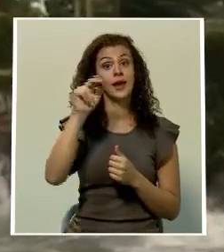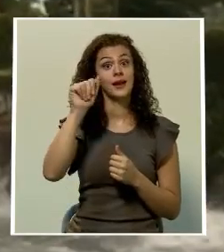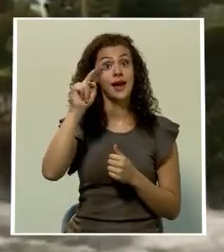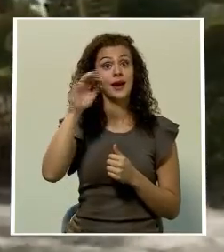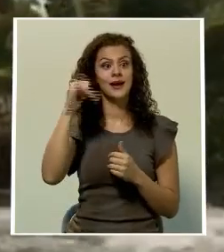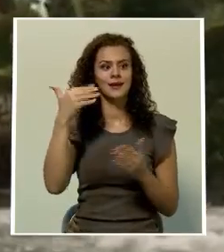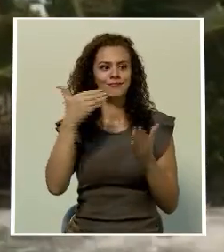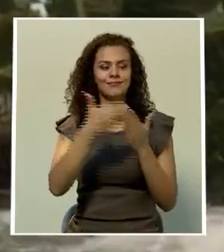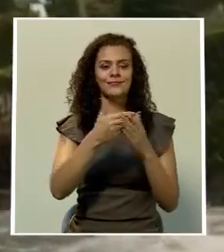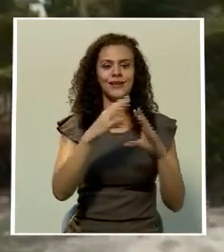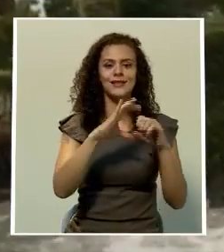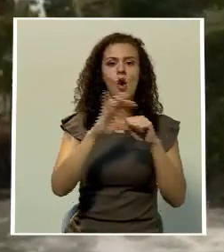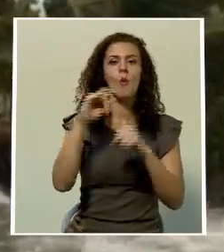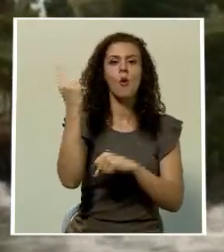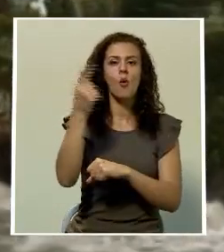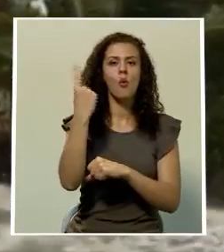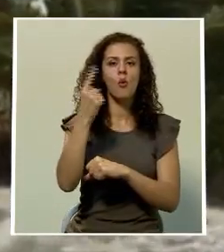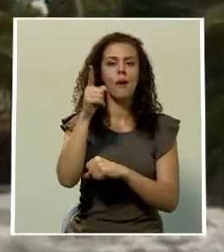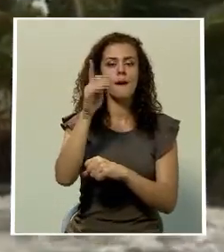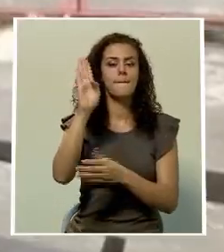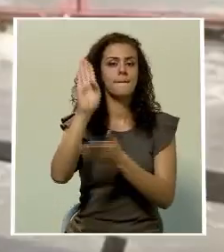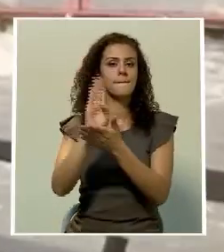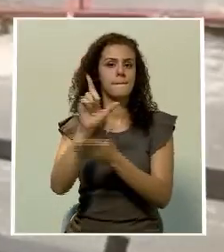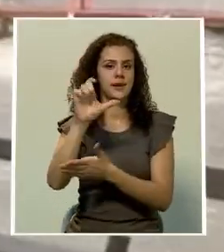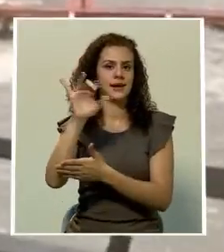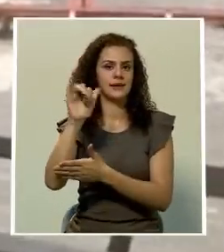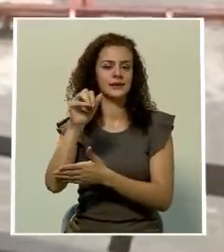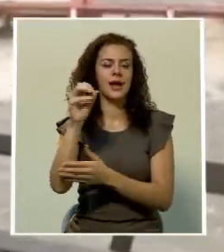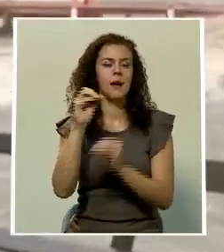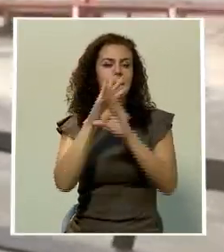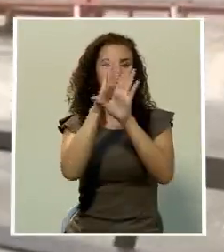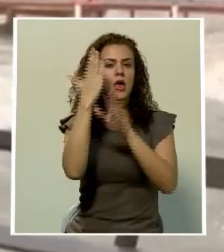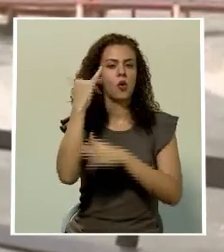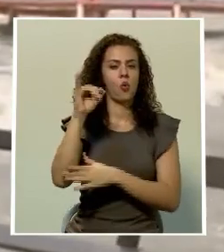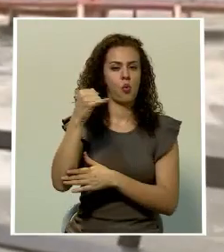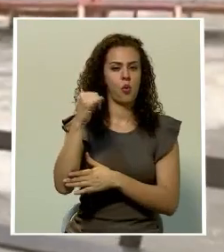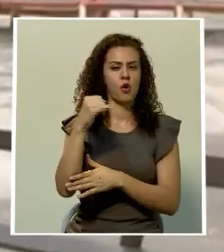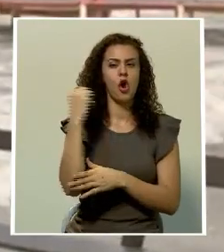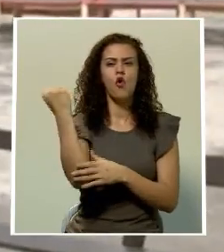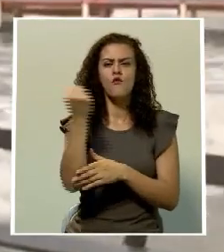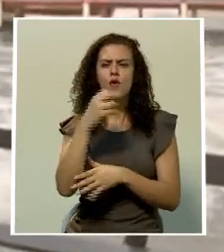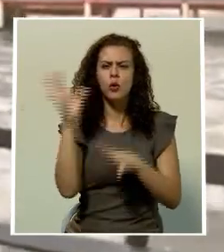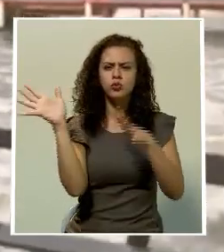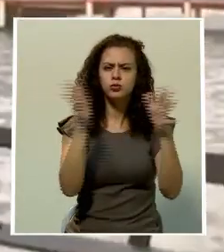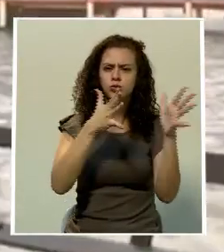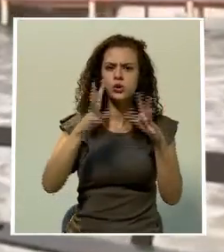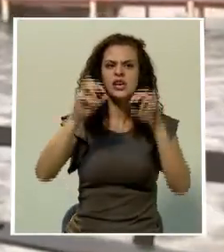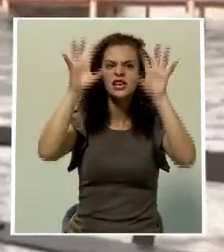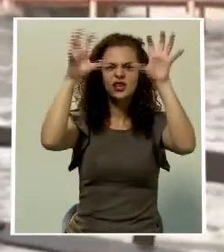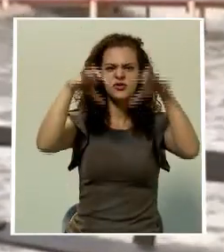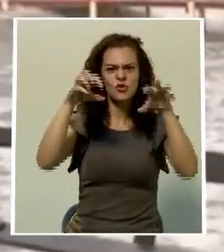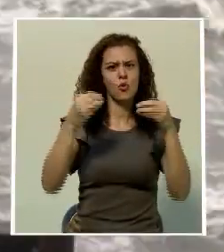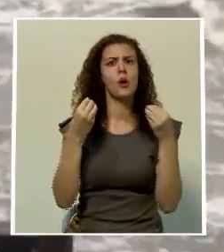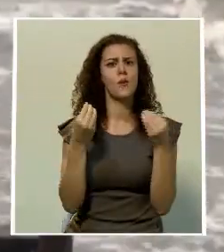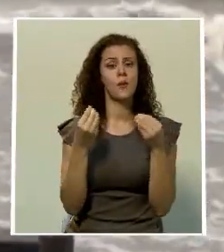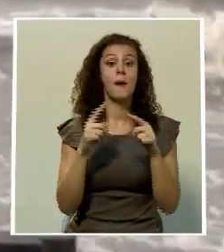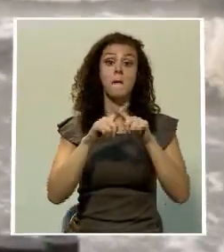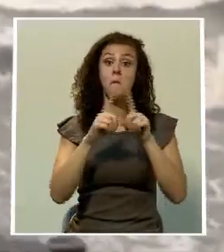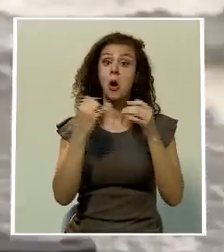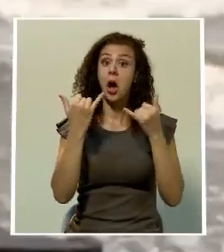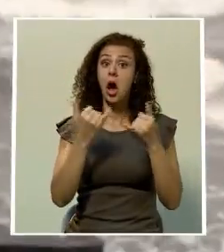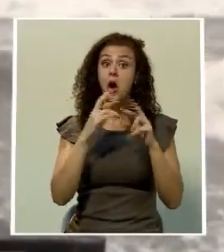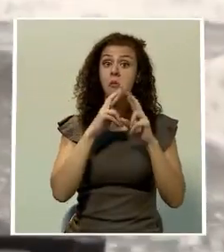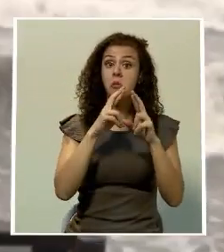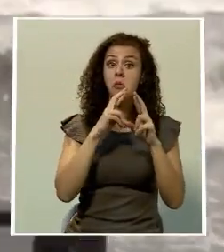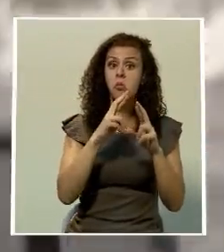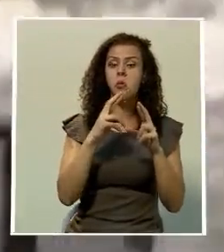Nana tocó tierra como huracán en la costa de Belice en la madrugada del jueves, con fuertes vientos y lluvias abundantes. Pero aunque